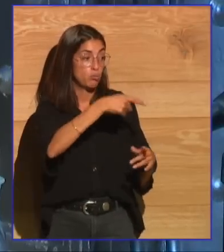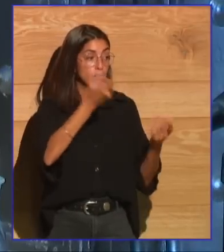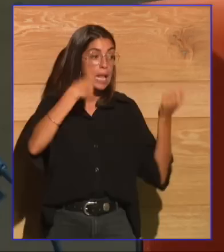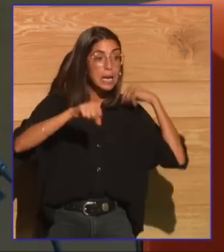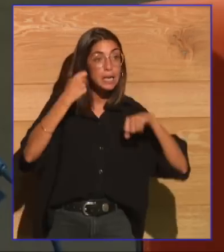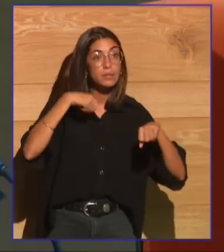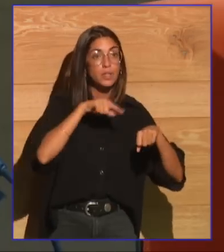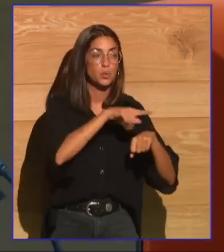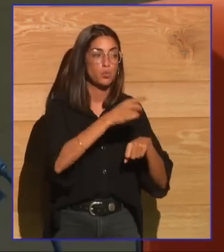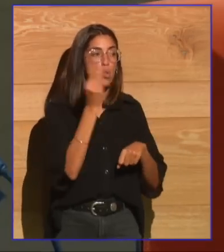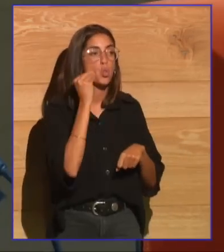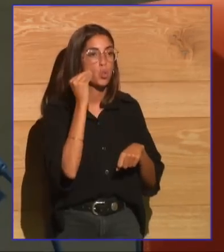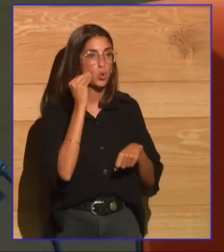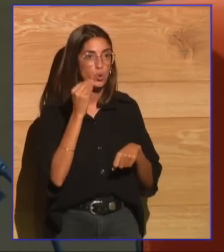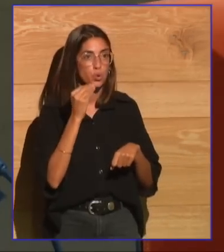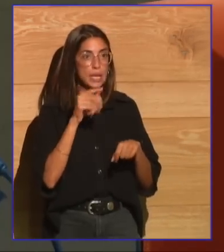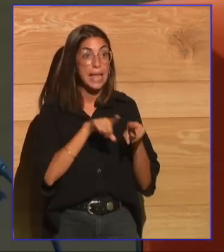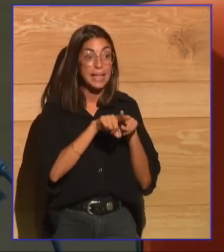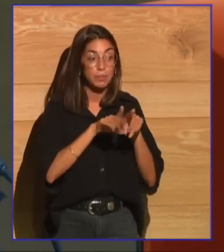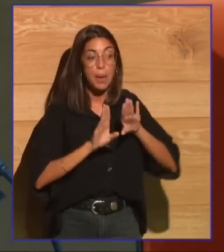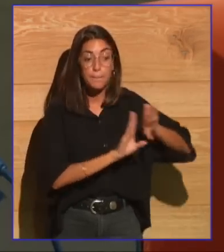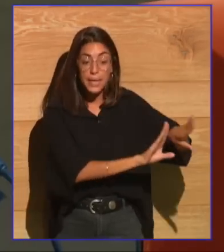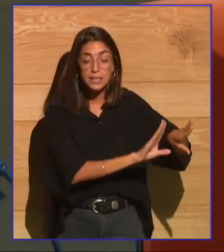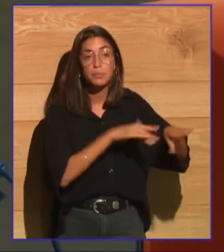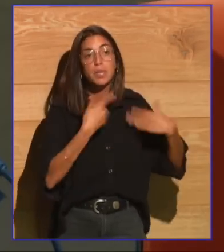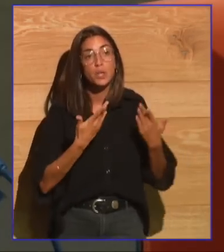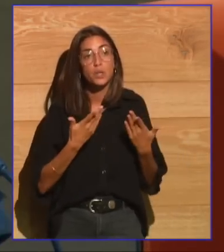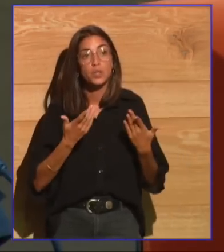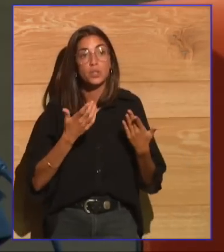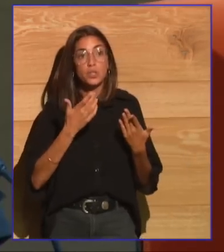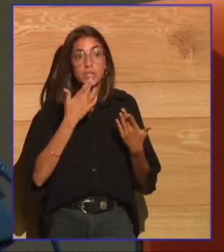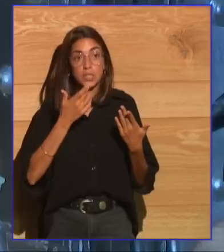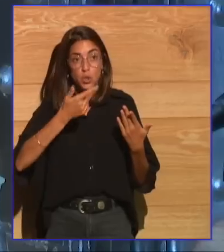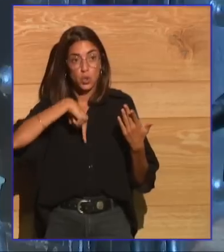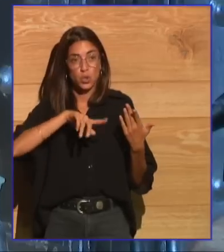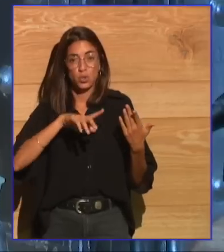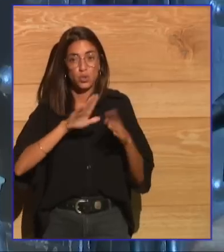aparte de la crítica porque si no hablamos de los que critican más que de las películas